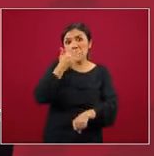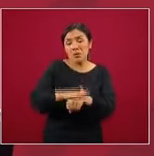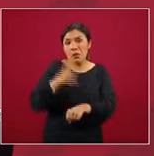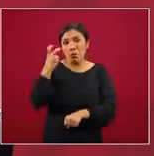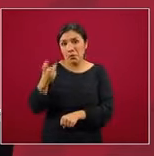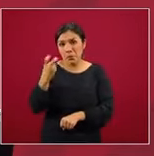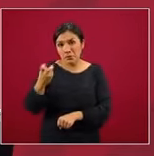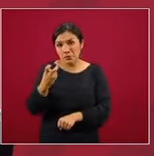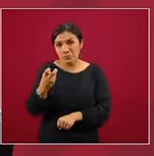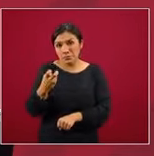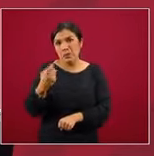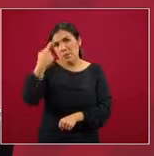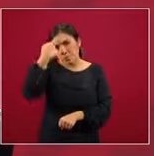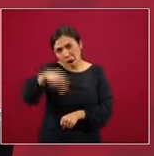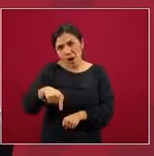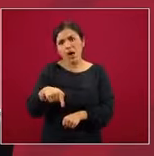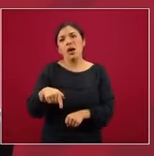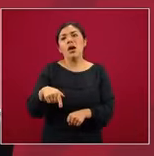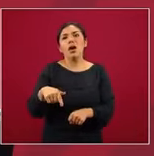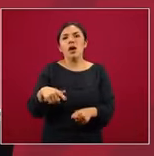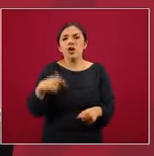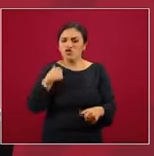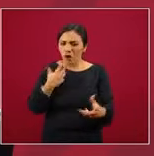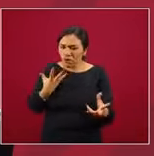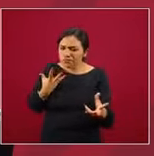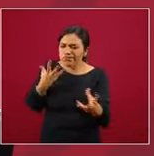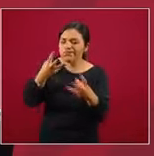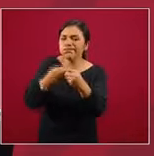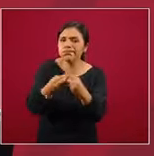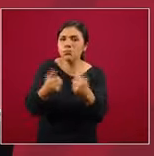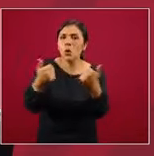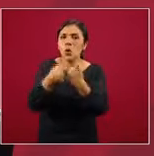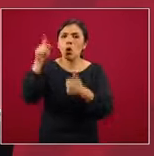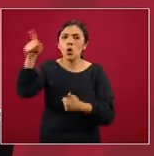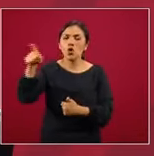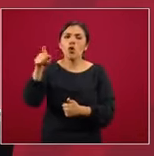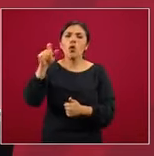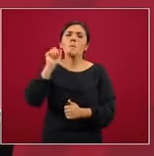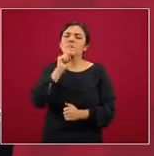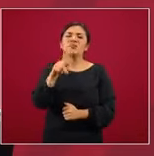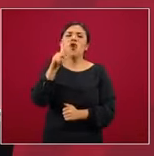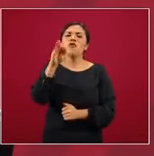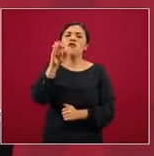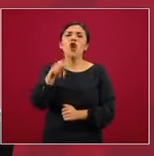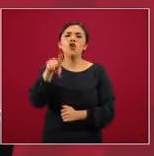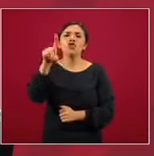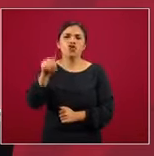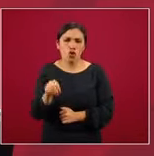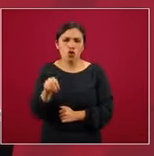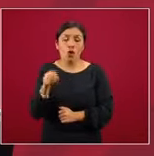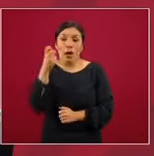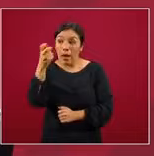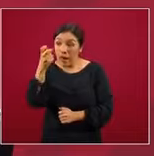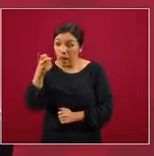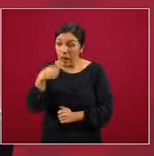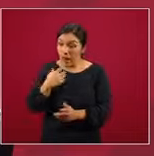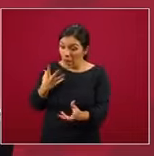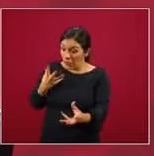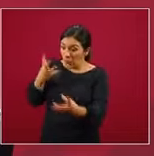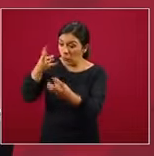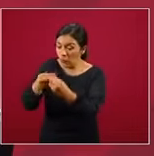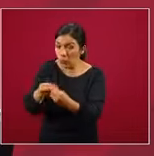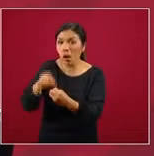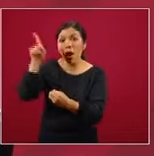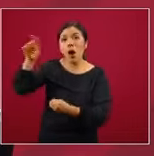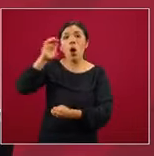administración, estar adheridos al fondo rotatorio, y a través del fondo rotatorio es como